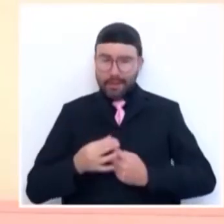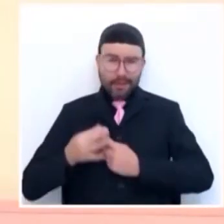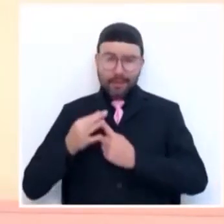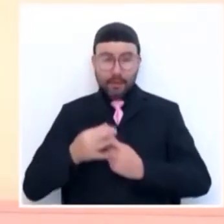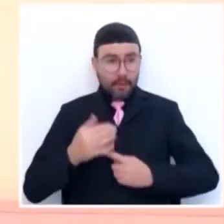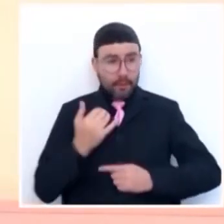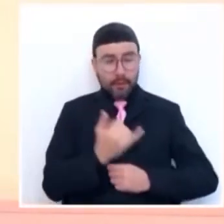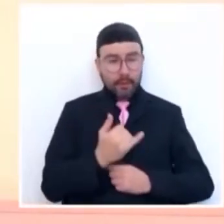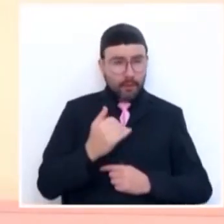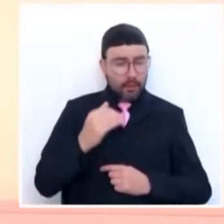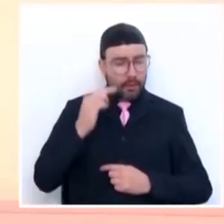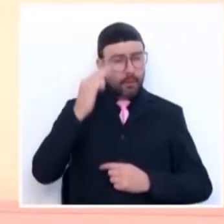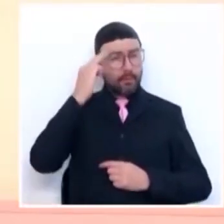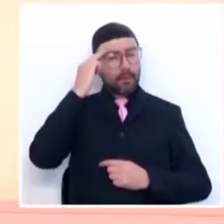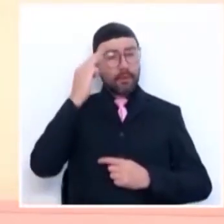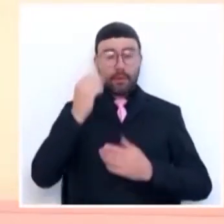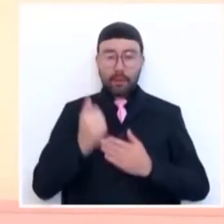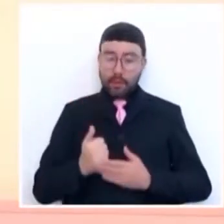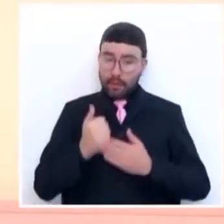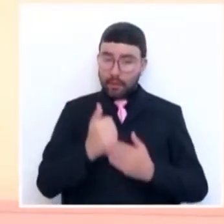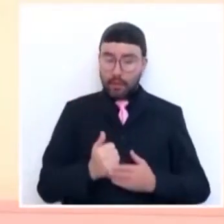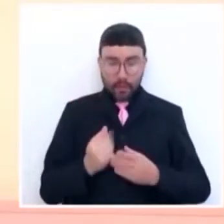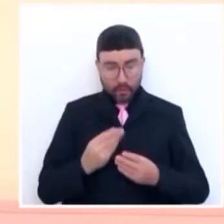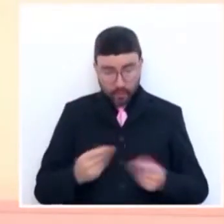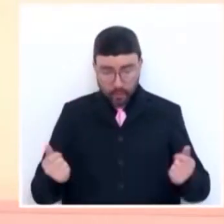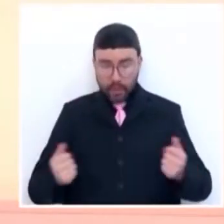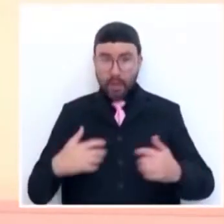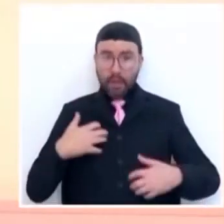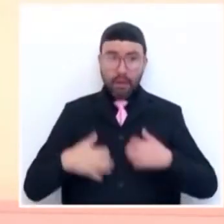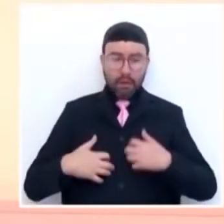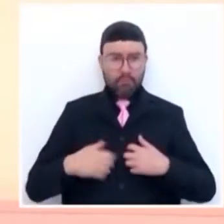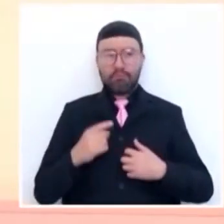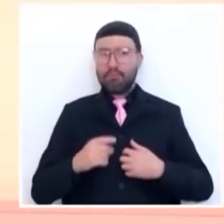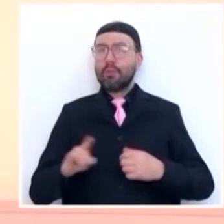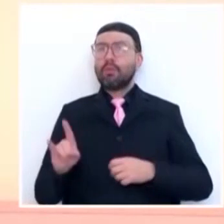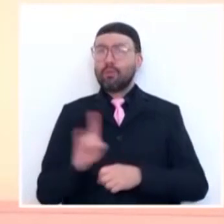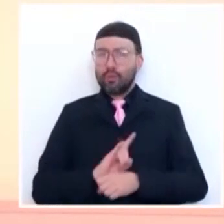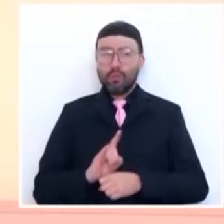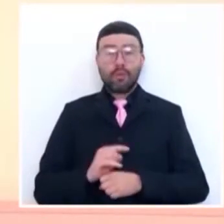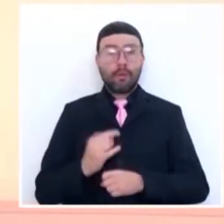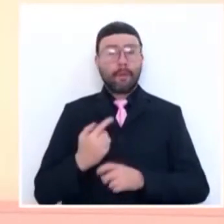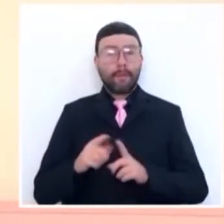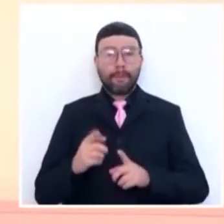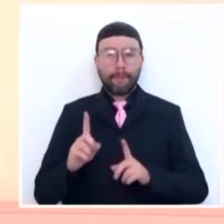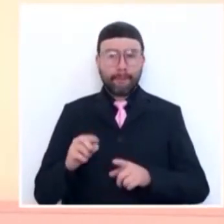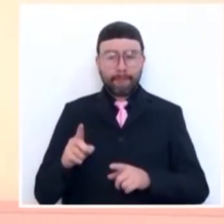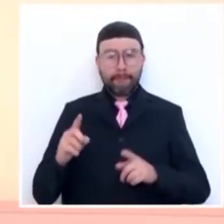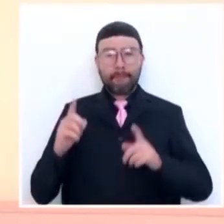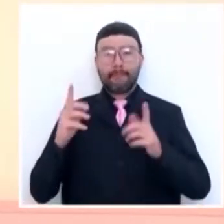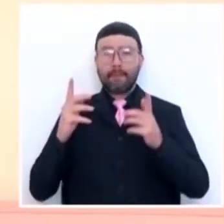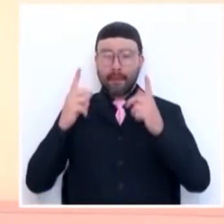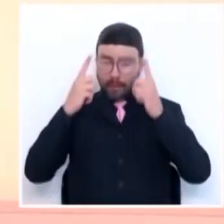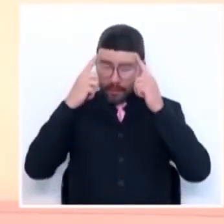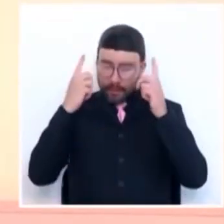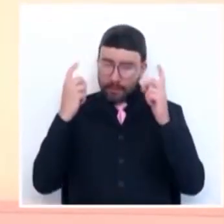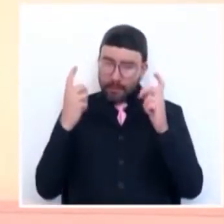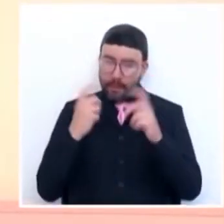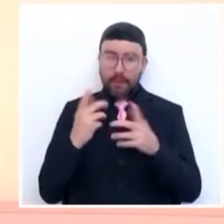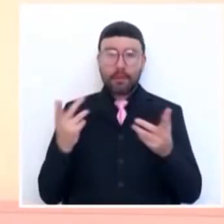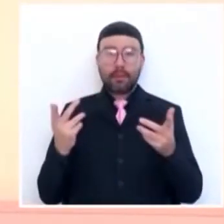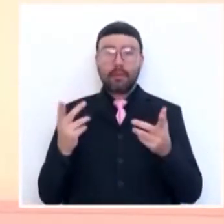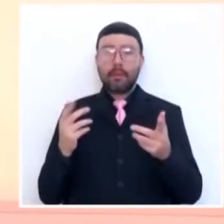a nivel mental nos ayudan a deshacernos del miedo, se vuelven útiles, pero también técnicas como la meditación, como el